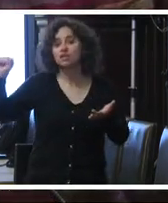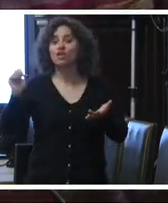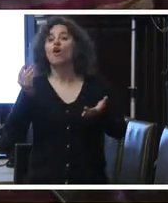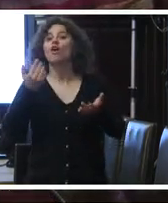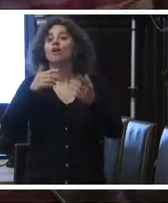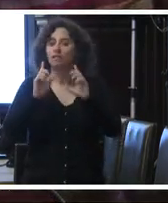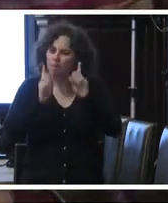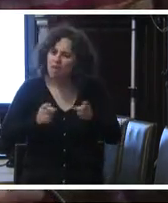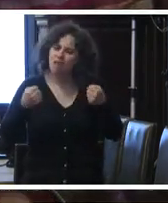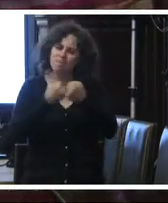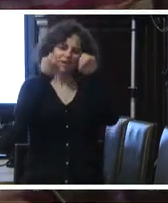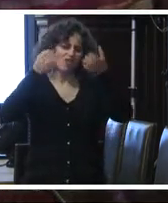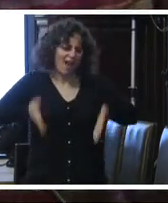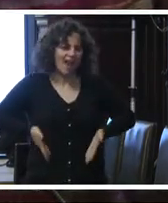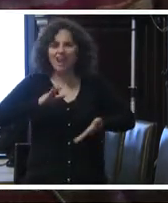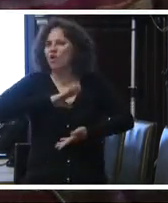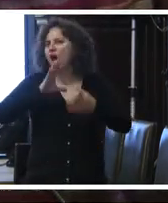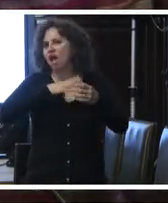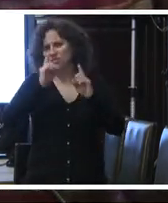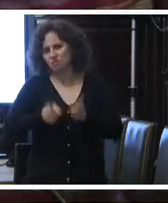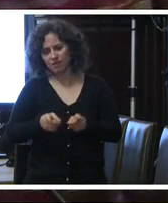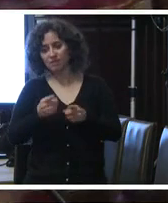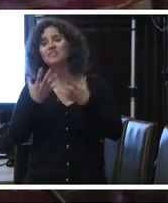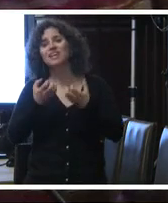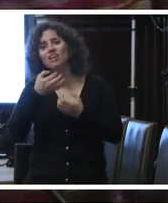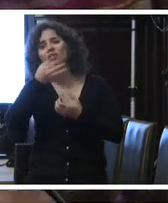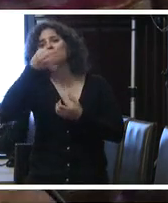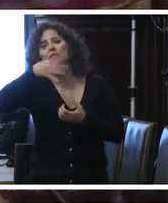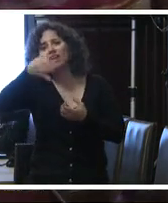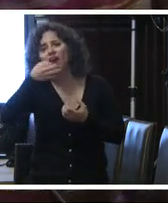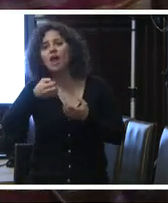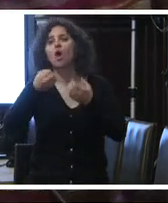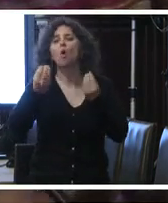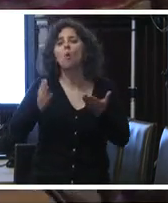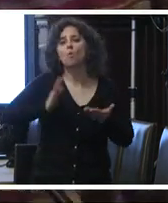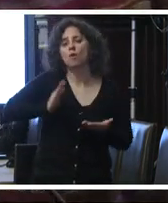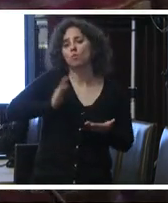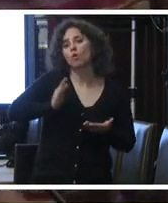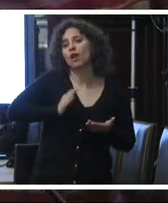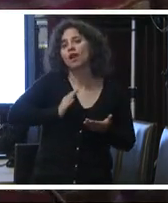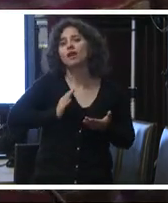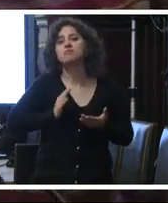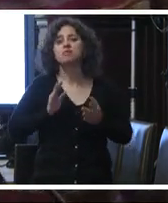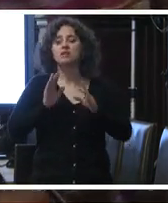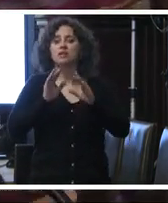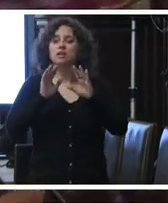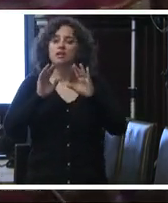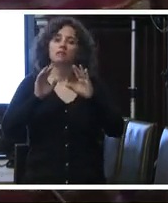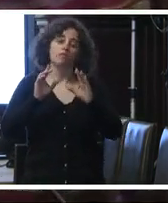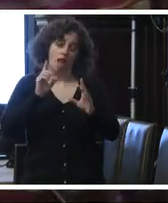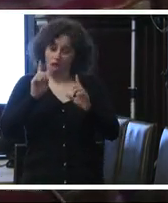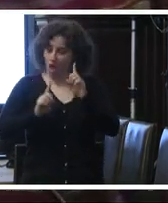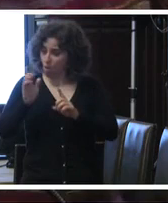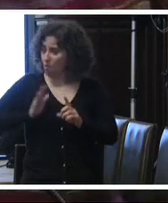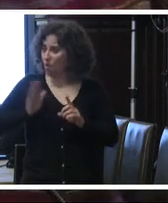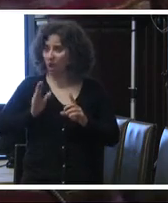hay impactos de género, ¿no? Y aquí específicamente señalar cómo las mujeres, no solo muchas de